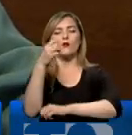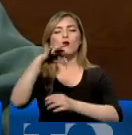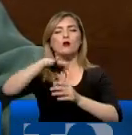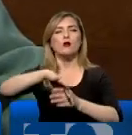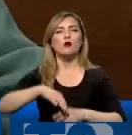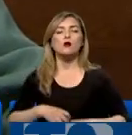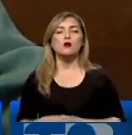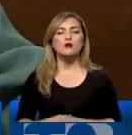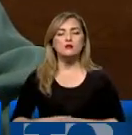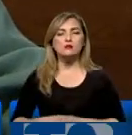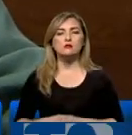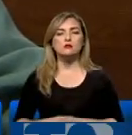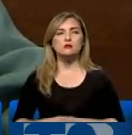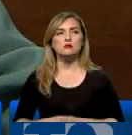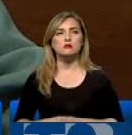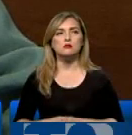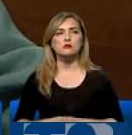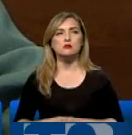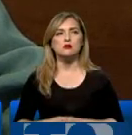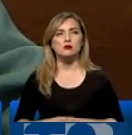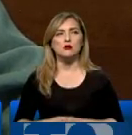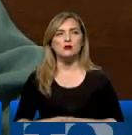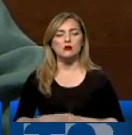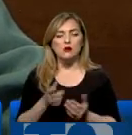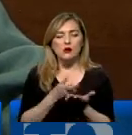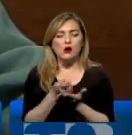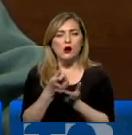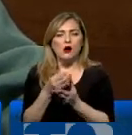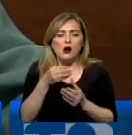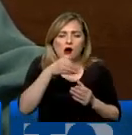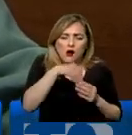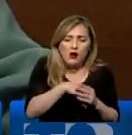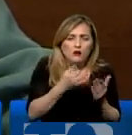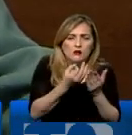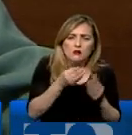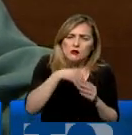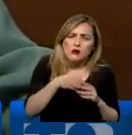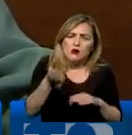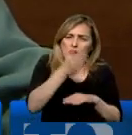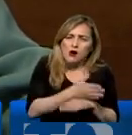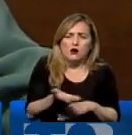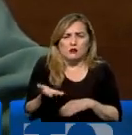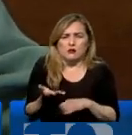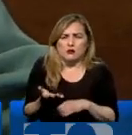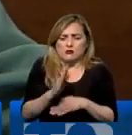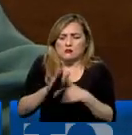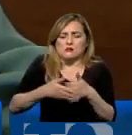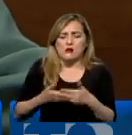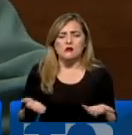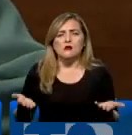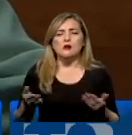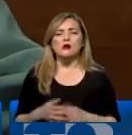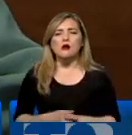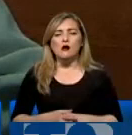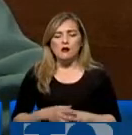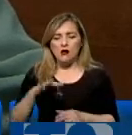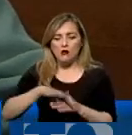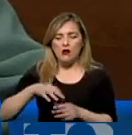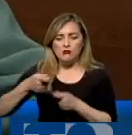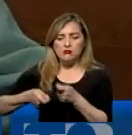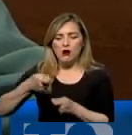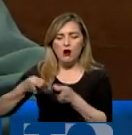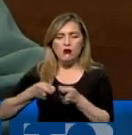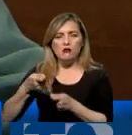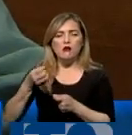es decir, ese tipo de rubros que ya deberían haber estado en lo que se aprobó. Y conteo rápido también, eso también